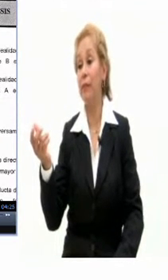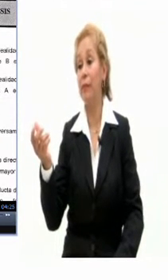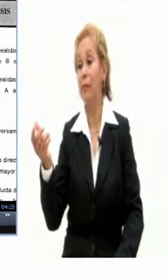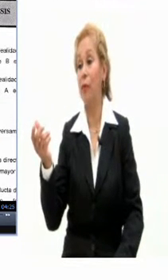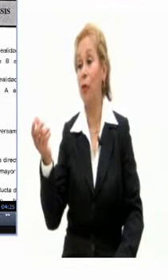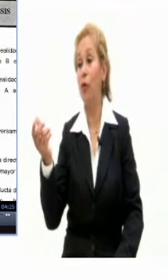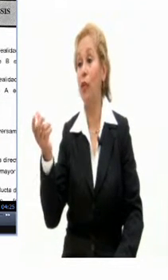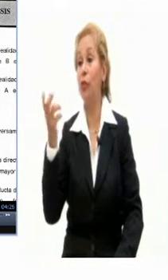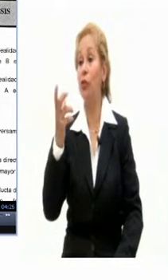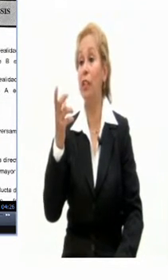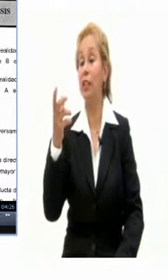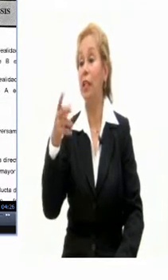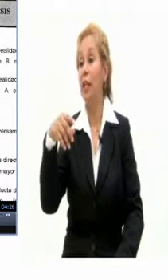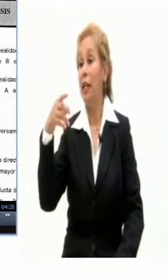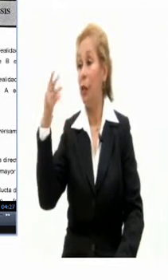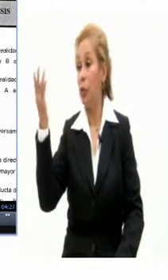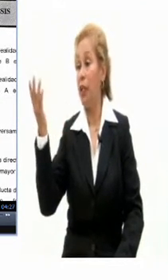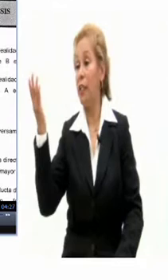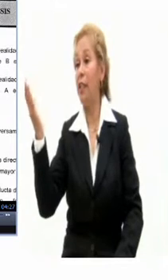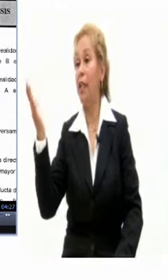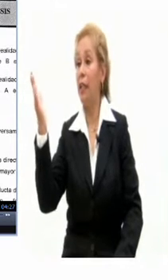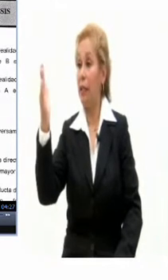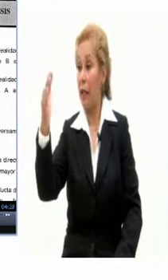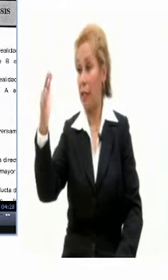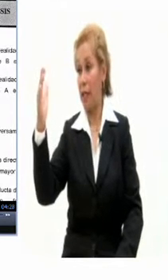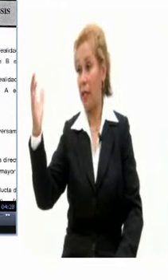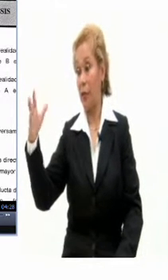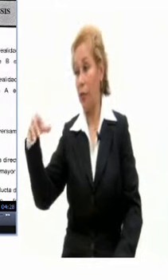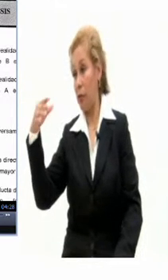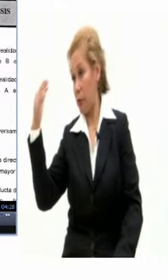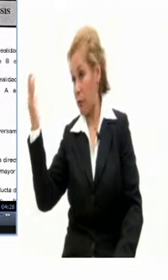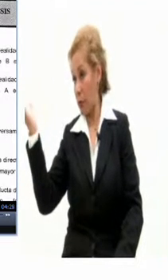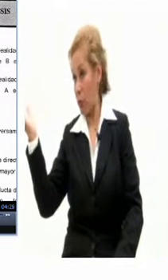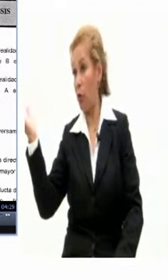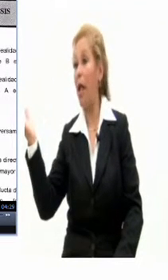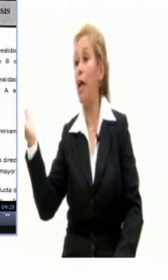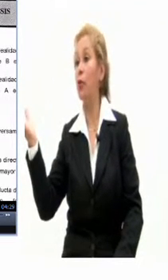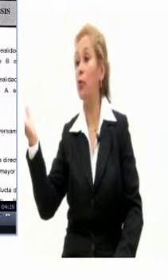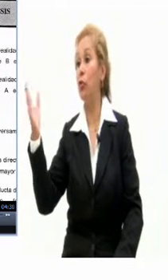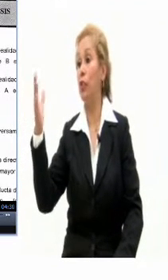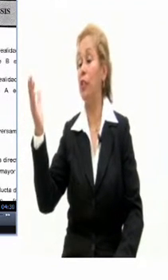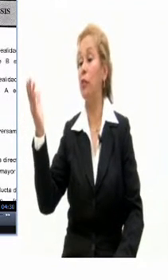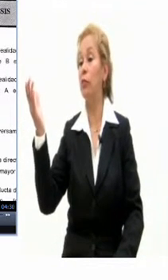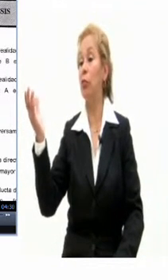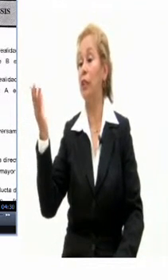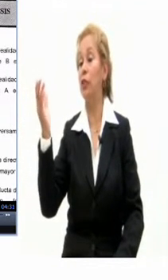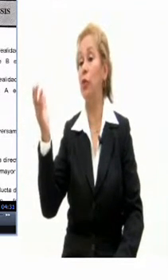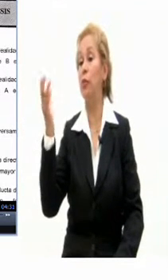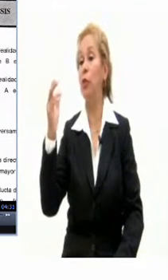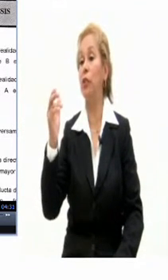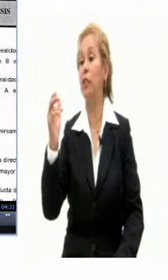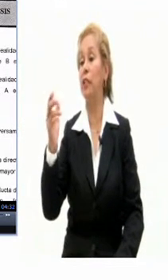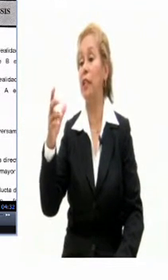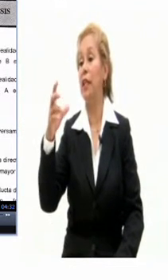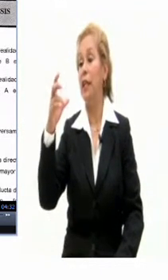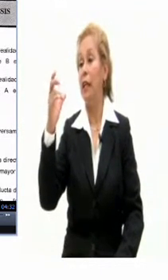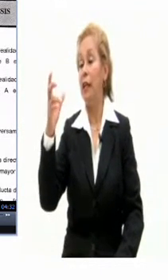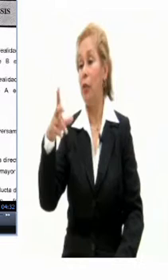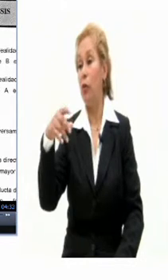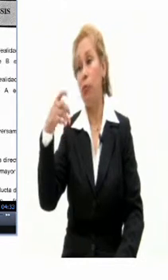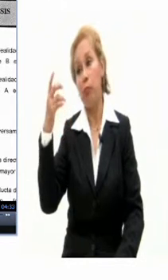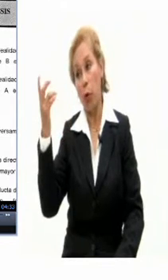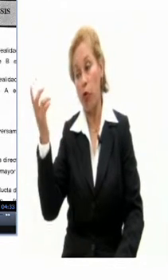problemática, ¿no? Entonces, ustedes tienen hacia, ¿no? El otro lado, donde dice formulación de